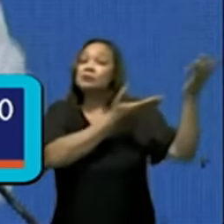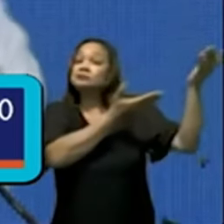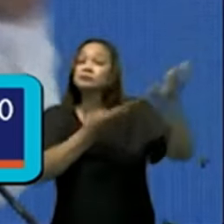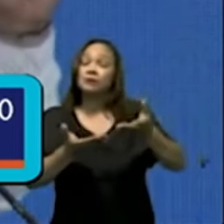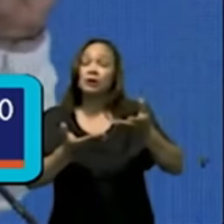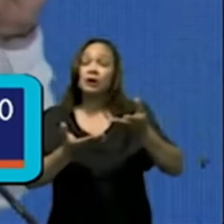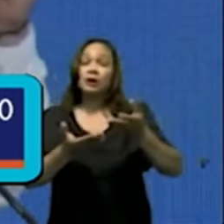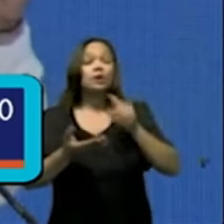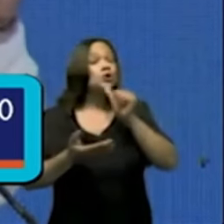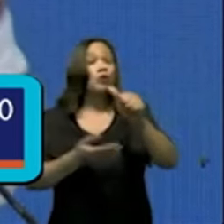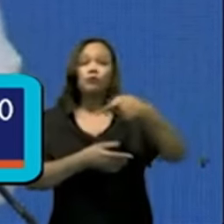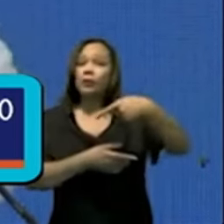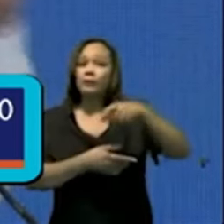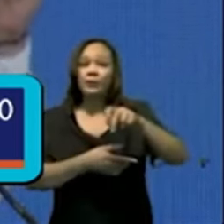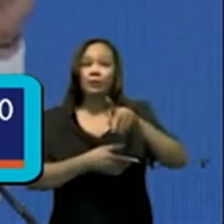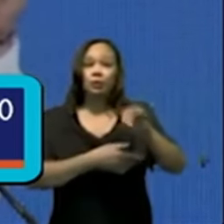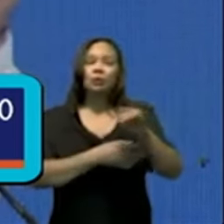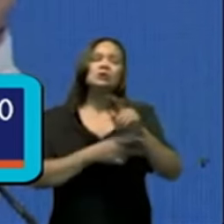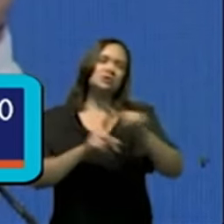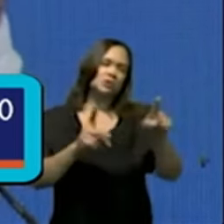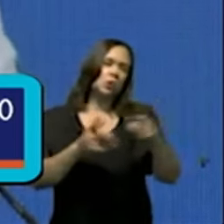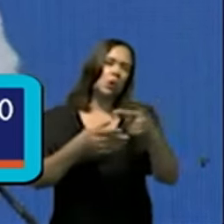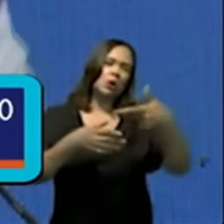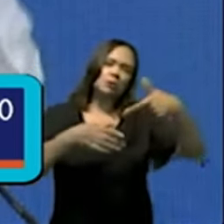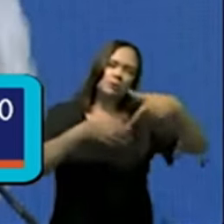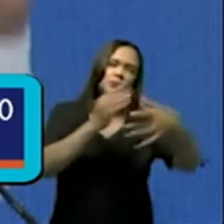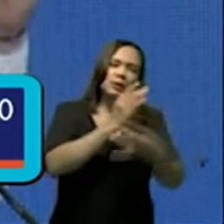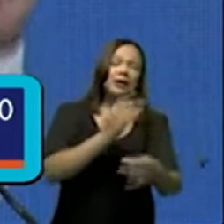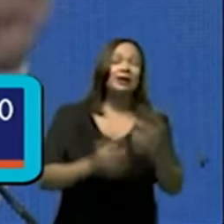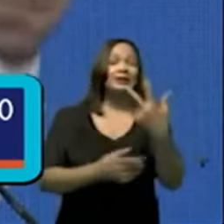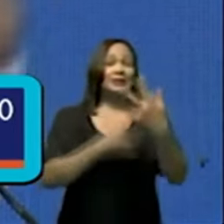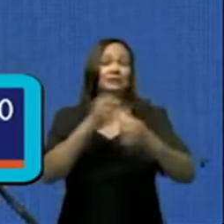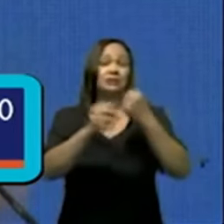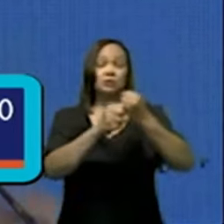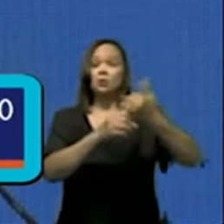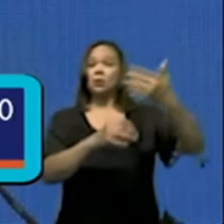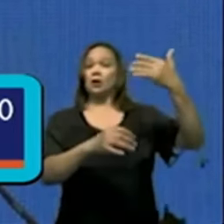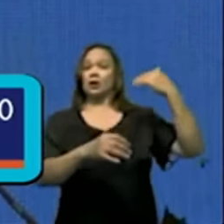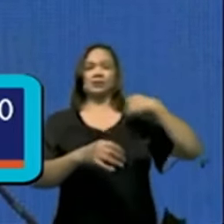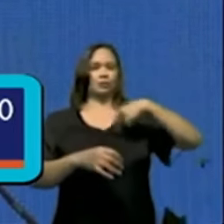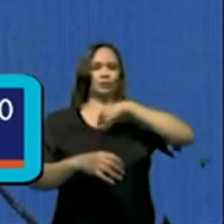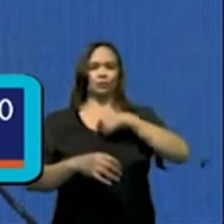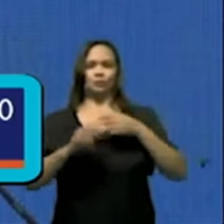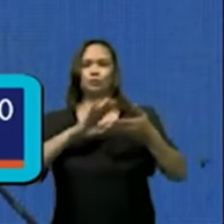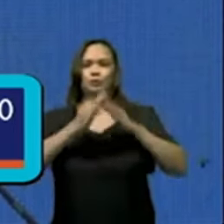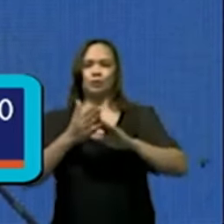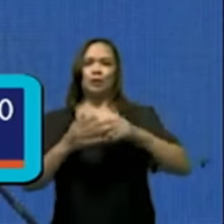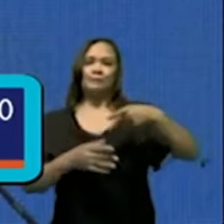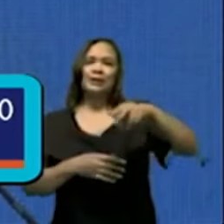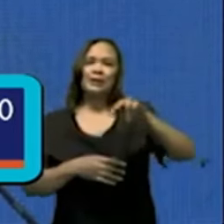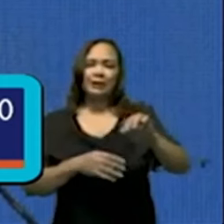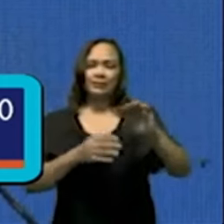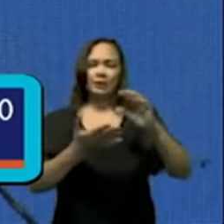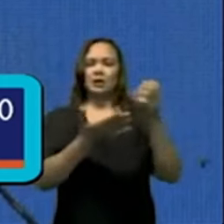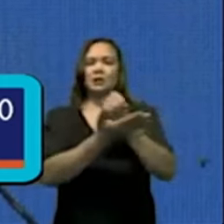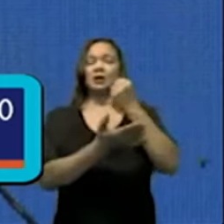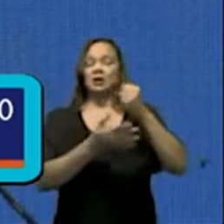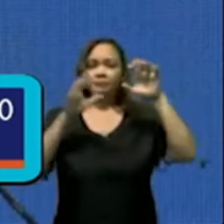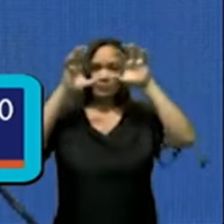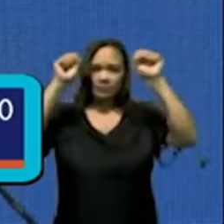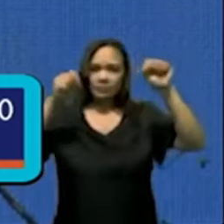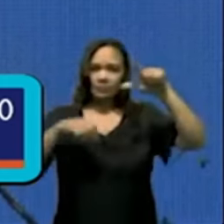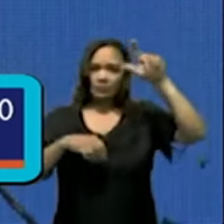importó, y no fue petróleo, sino productos blancos, fue 3 años antes de nosotros asumir la presidencia de la República. Por lo